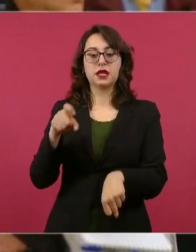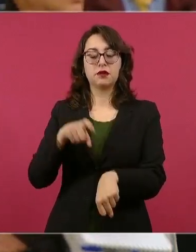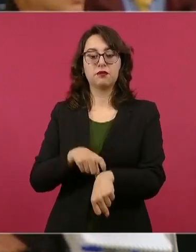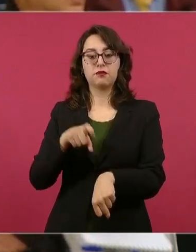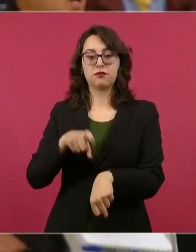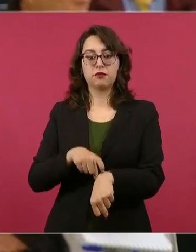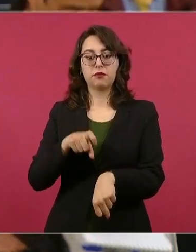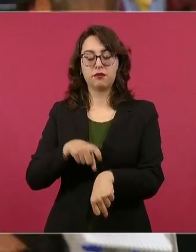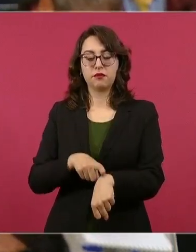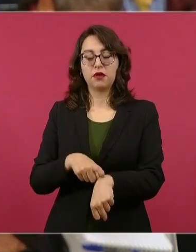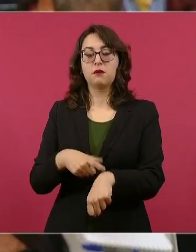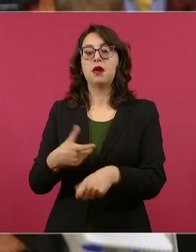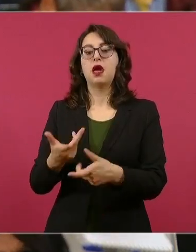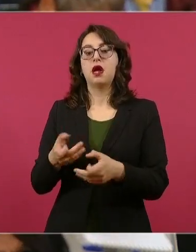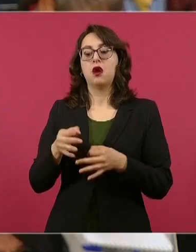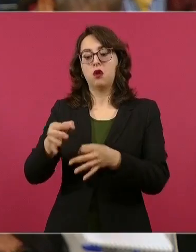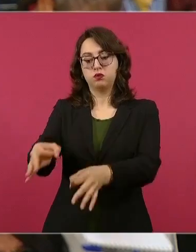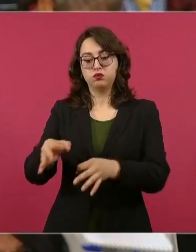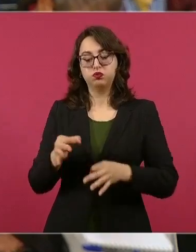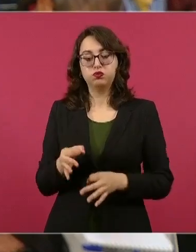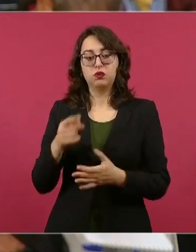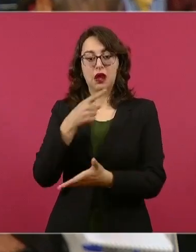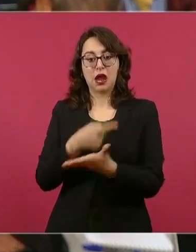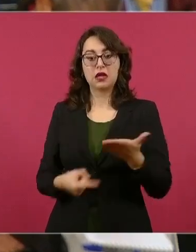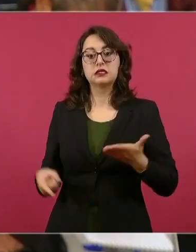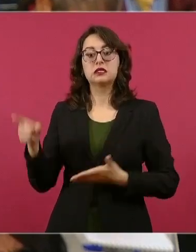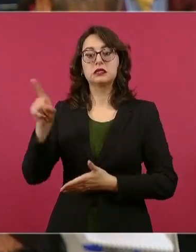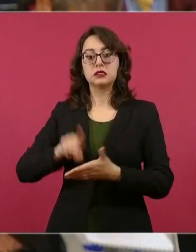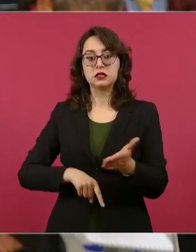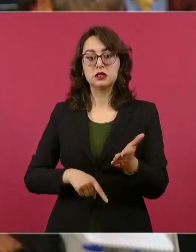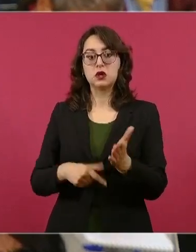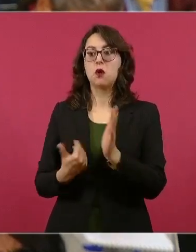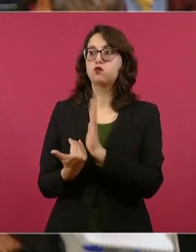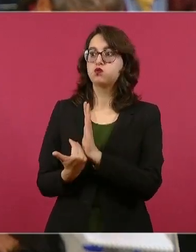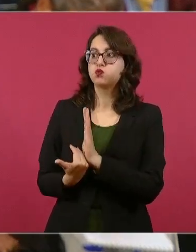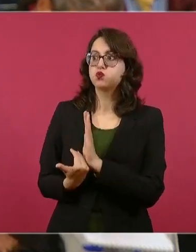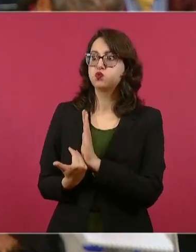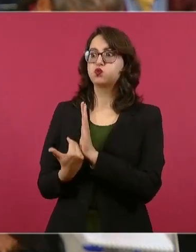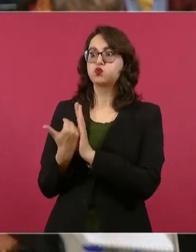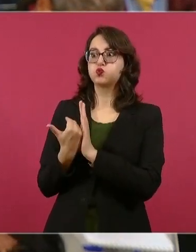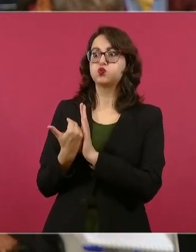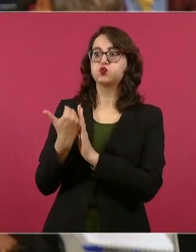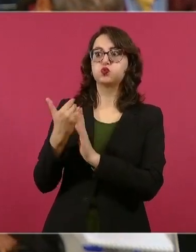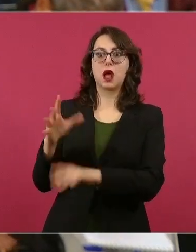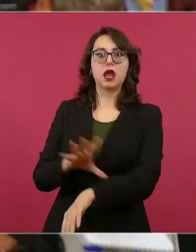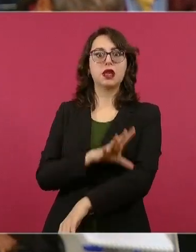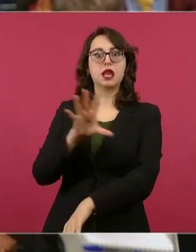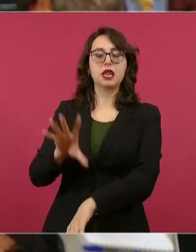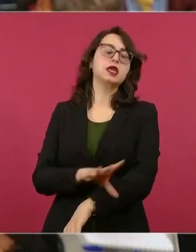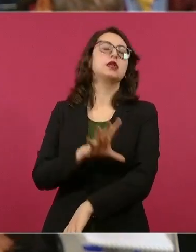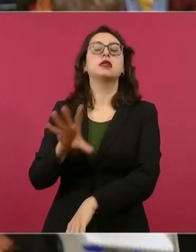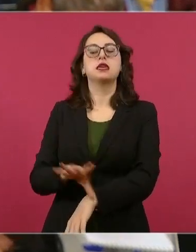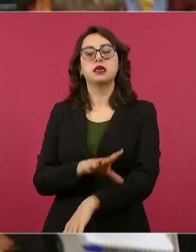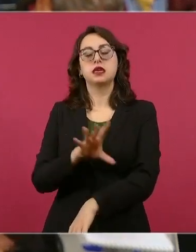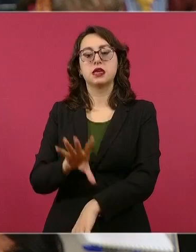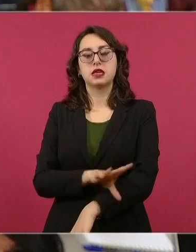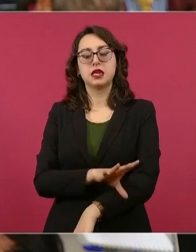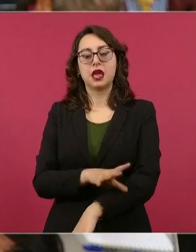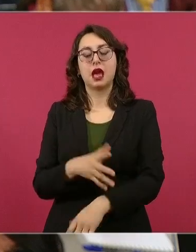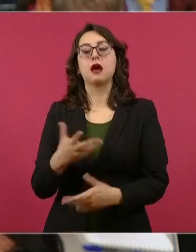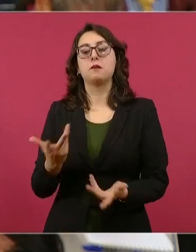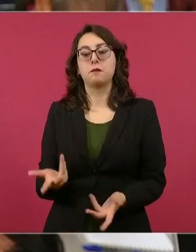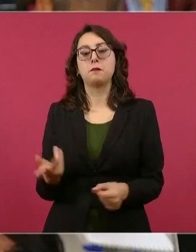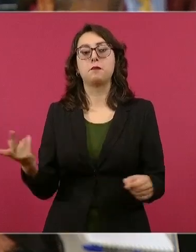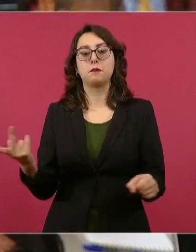y los costos se ven elevados para el consumidor del día a día. ¿Cómo ve usted a través de esta decisión que se tomó del horario de